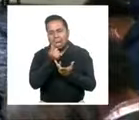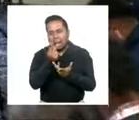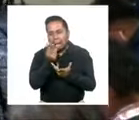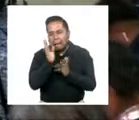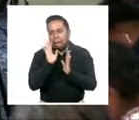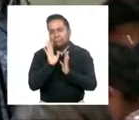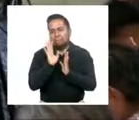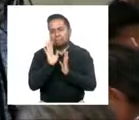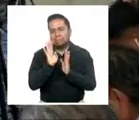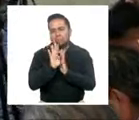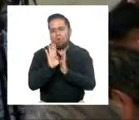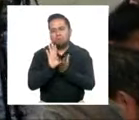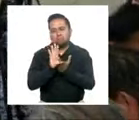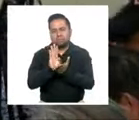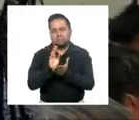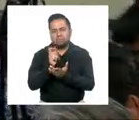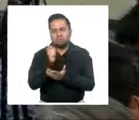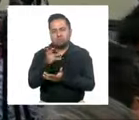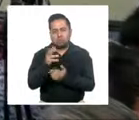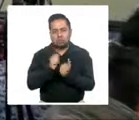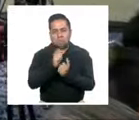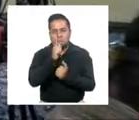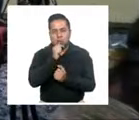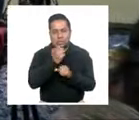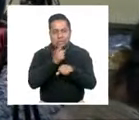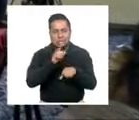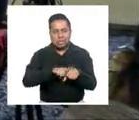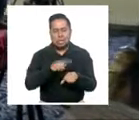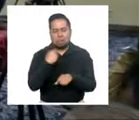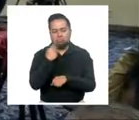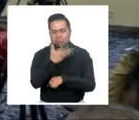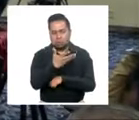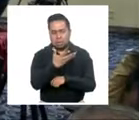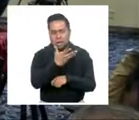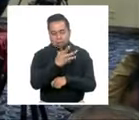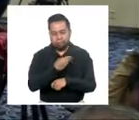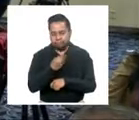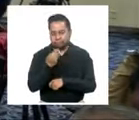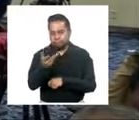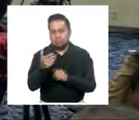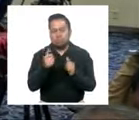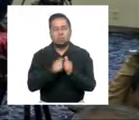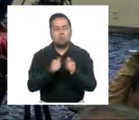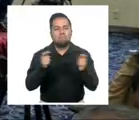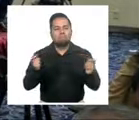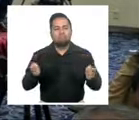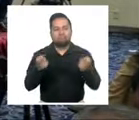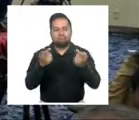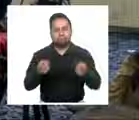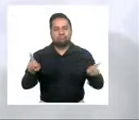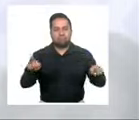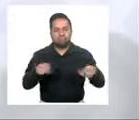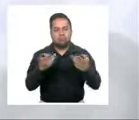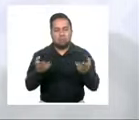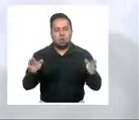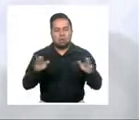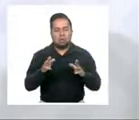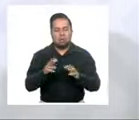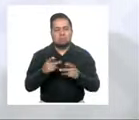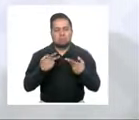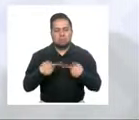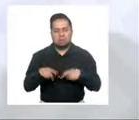bonos, como ya lo hicimos con los policías estatales, y lo mismo vamos a hacer con los músicos. Tienen